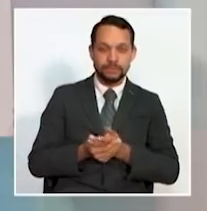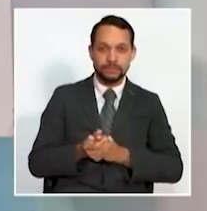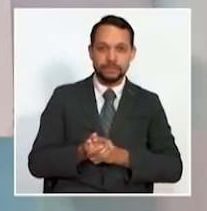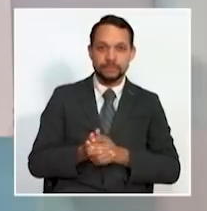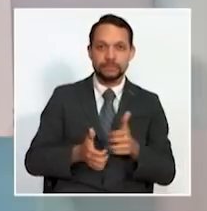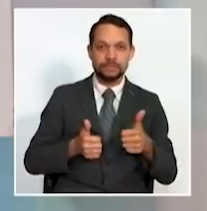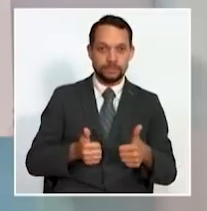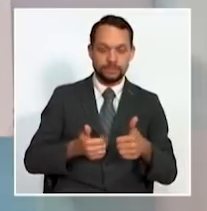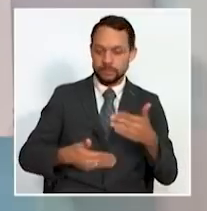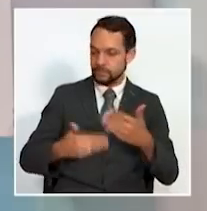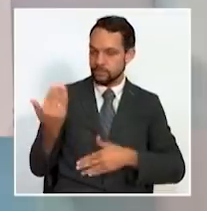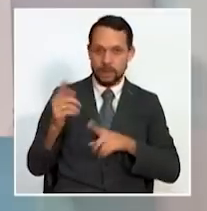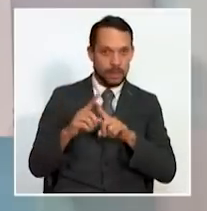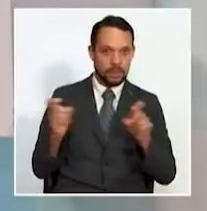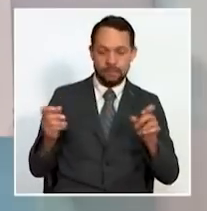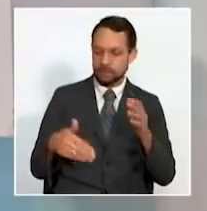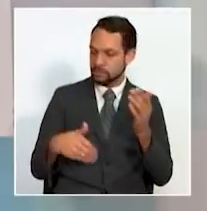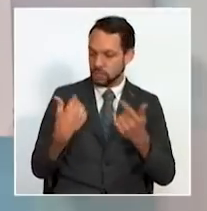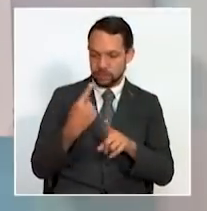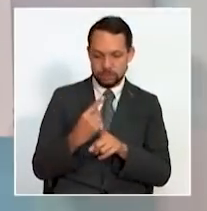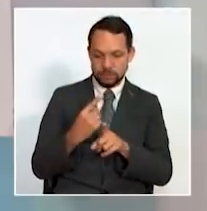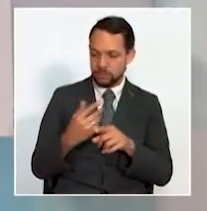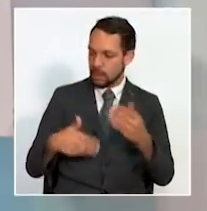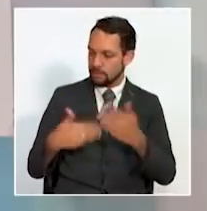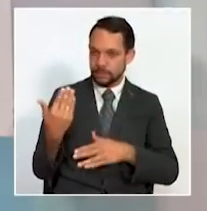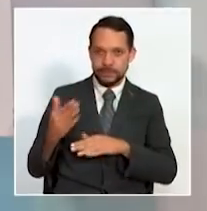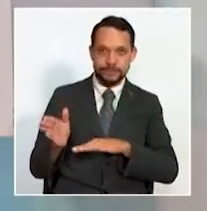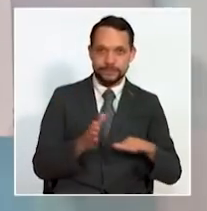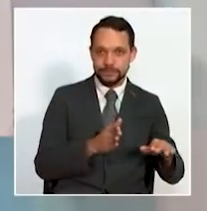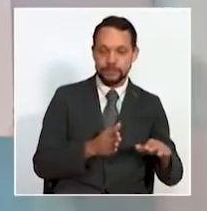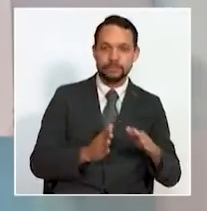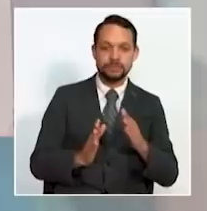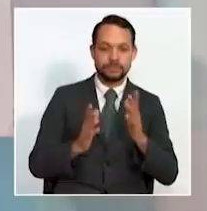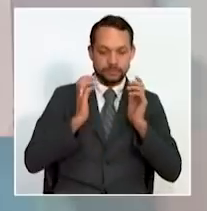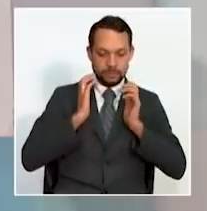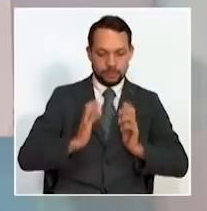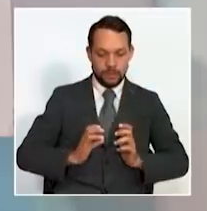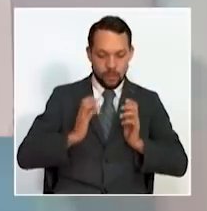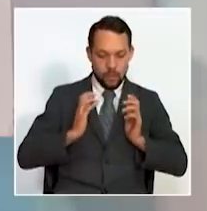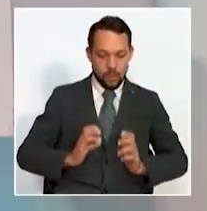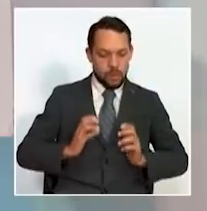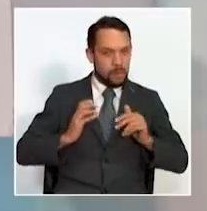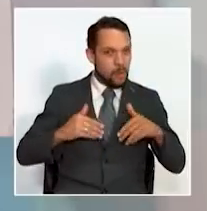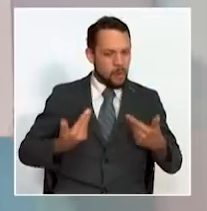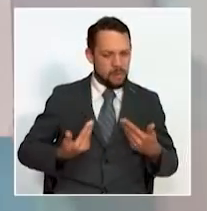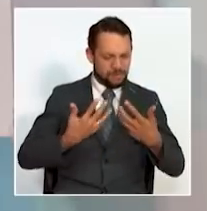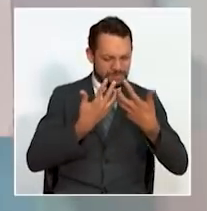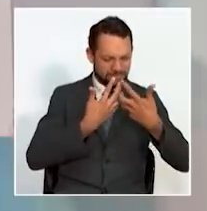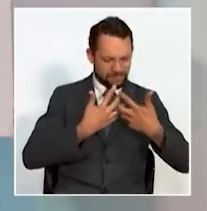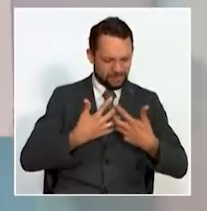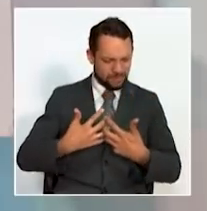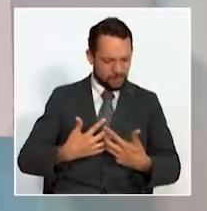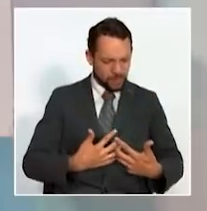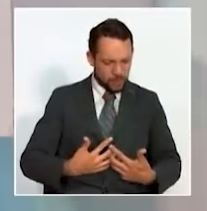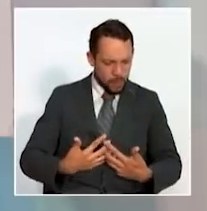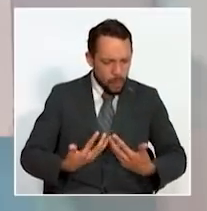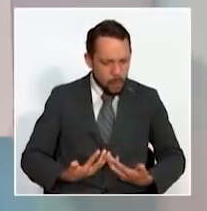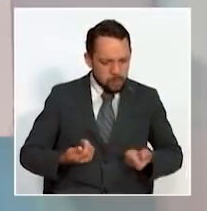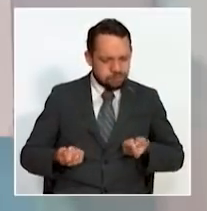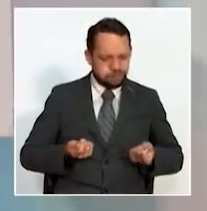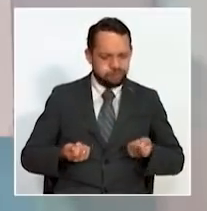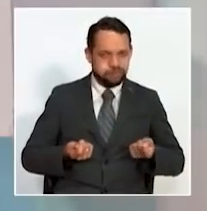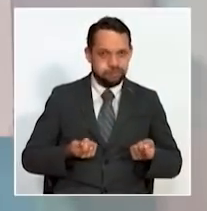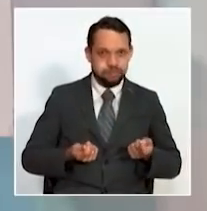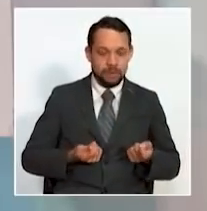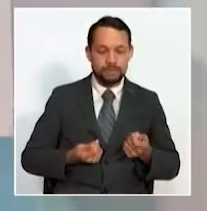Bueno, entonces vamos a entrar en materia para que ustedes conozcan más del cuerpo humano, se familiaricen más con el cuerpo humano. Como digo,